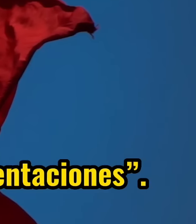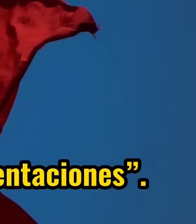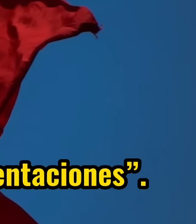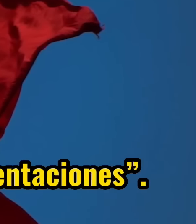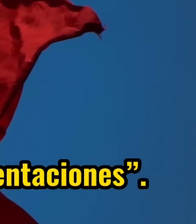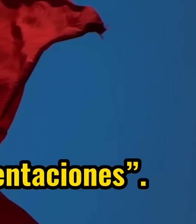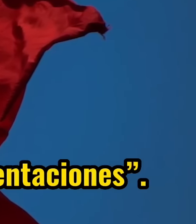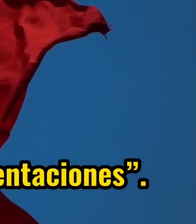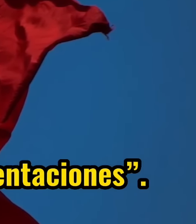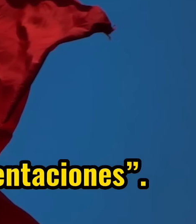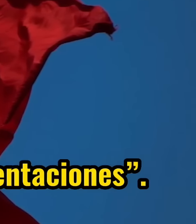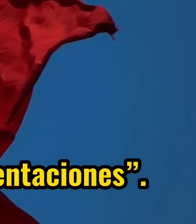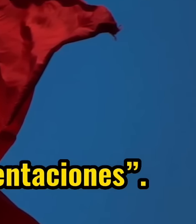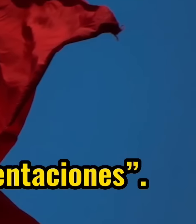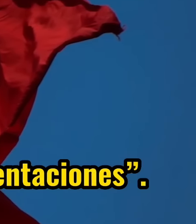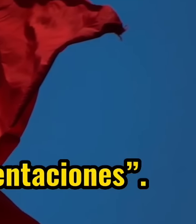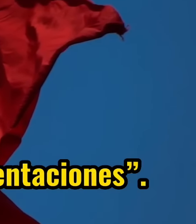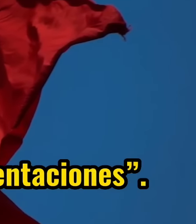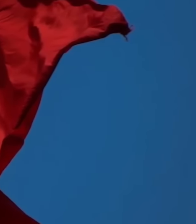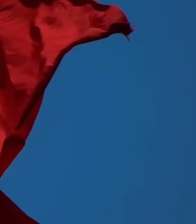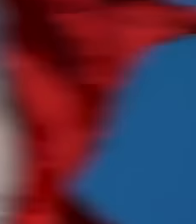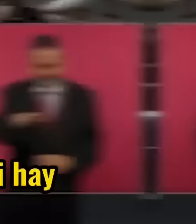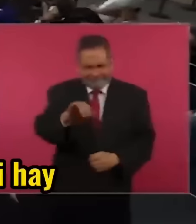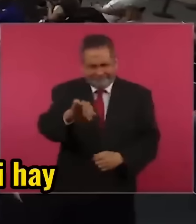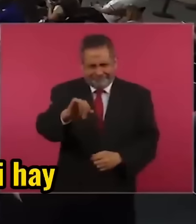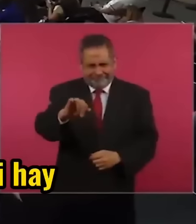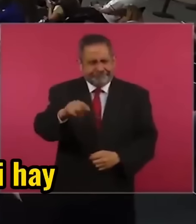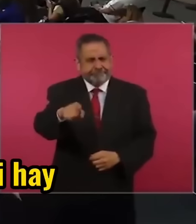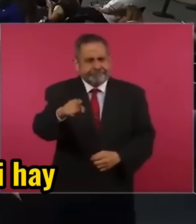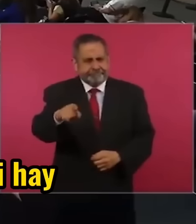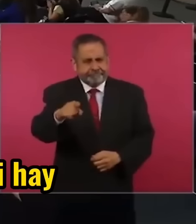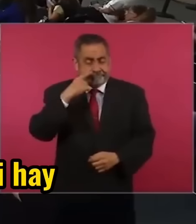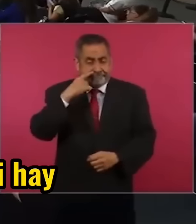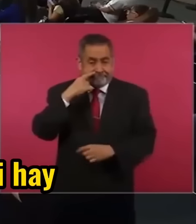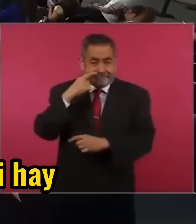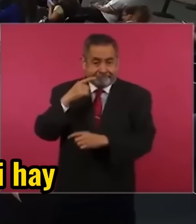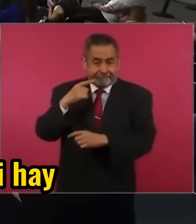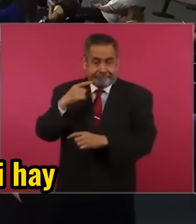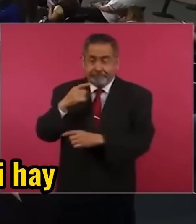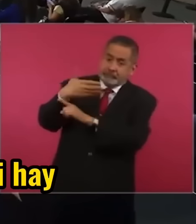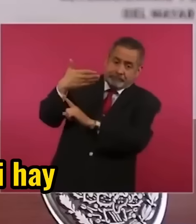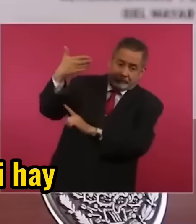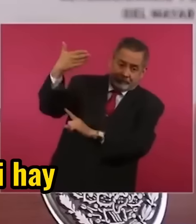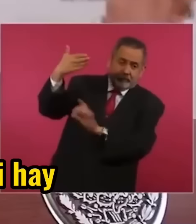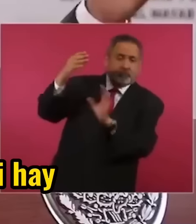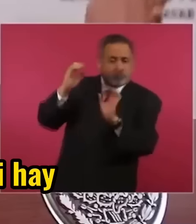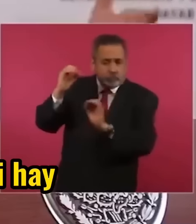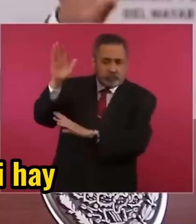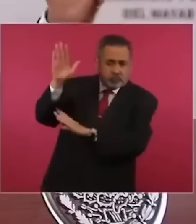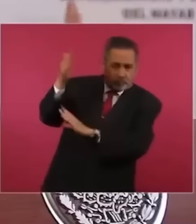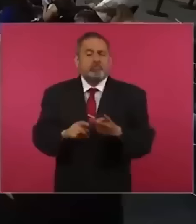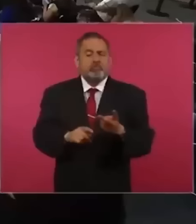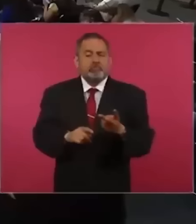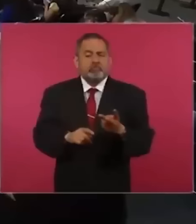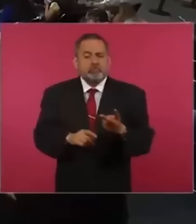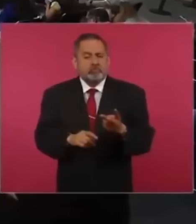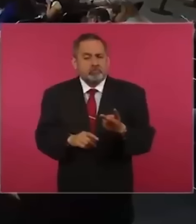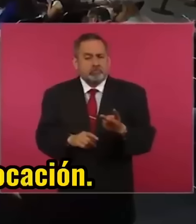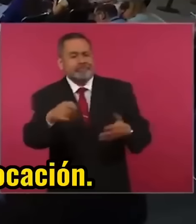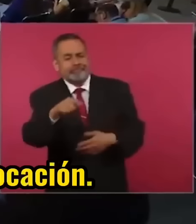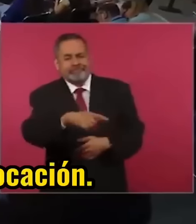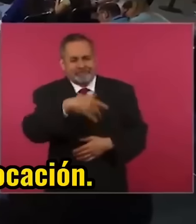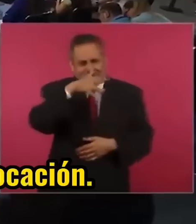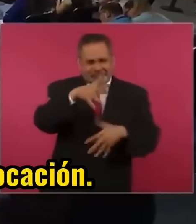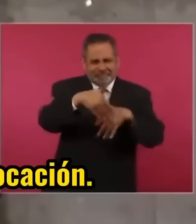el presidente, se quita para evitar tentaciones. Cuando se va a izar o se va a arrear, si hay